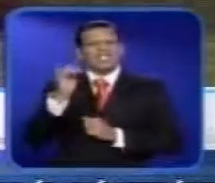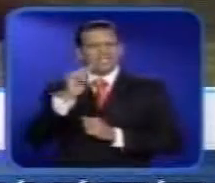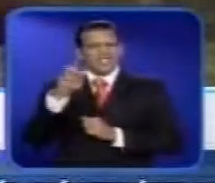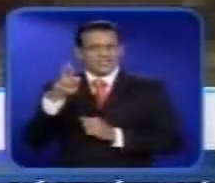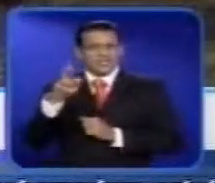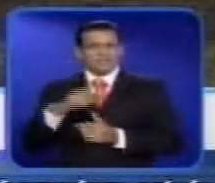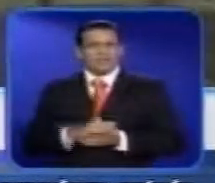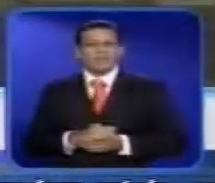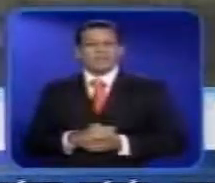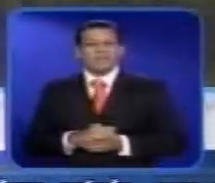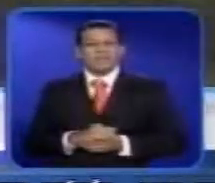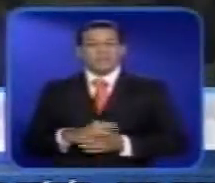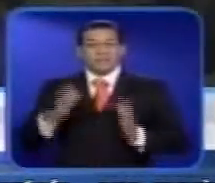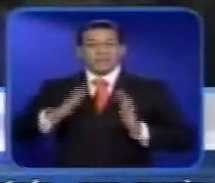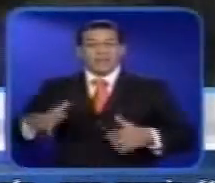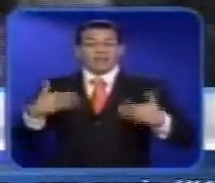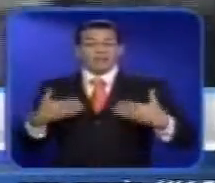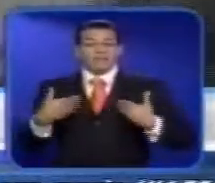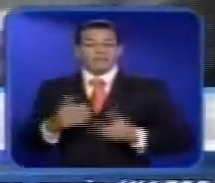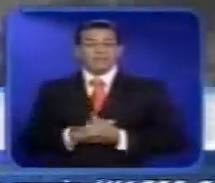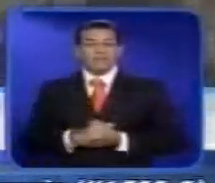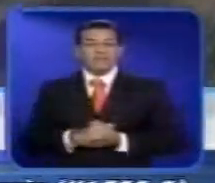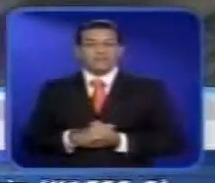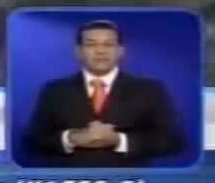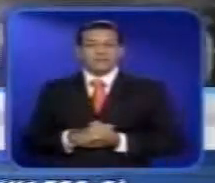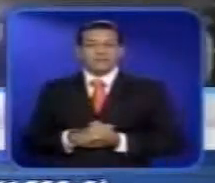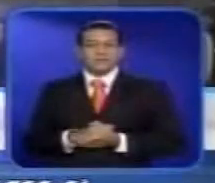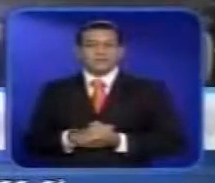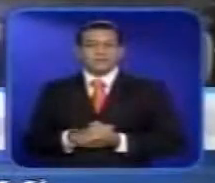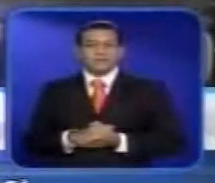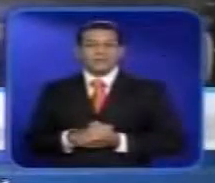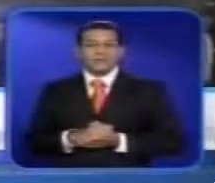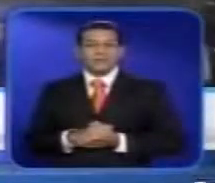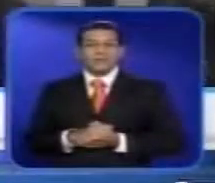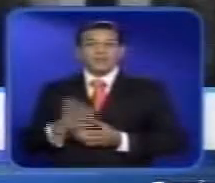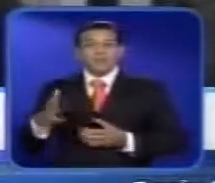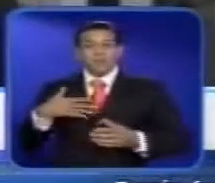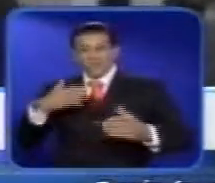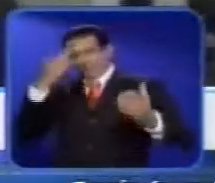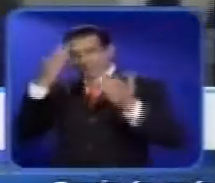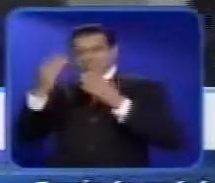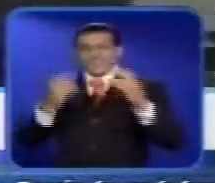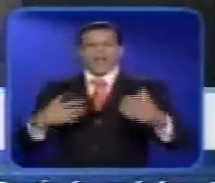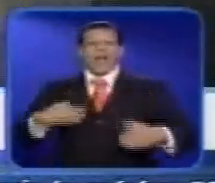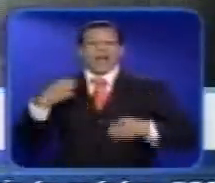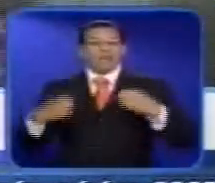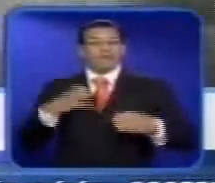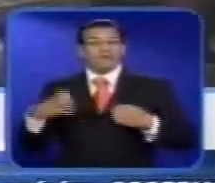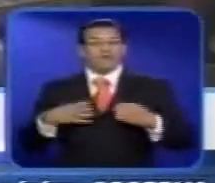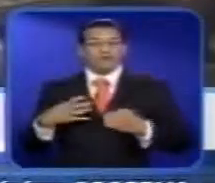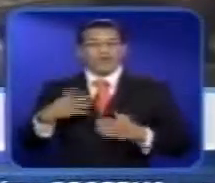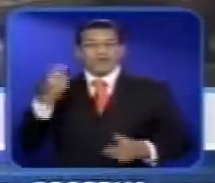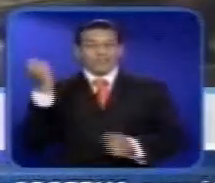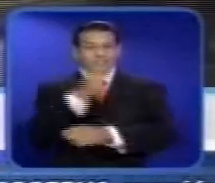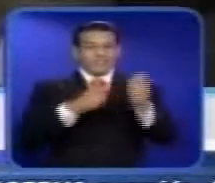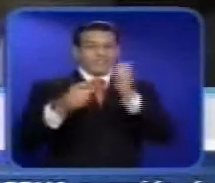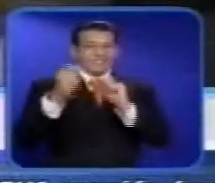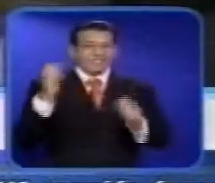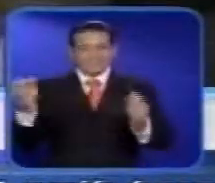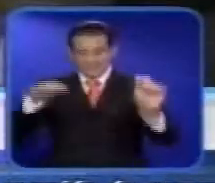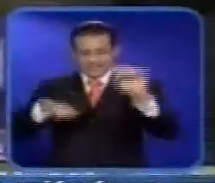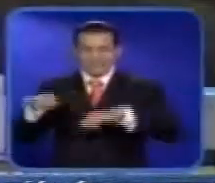Potter, así es que estamos entusiasmados. Los fanáticos podrán enfrentarse en emocionantes duelos mágicos y mezclar ingredientes